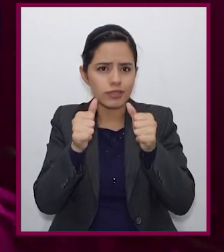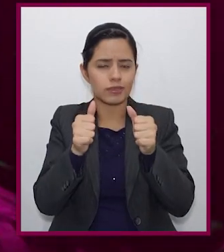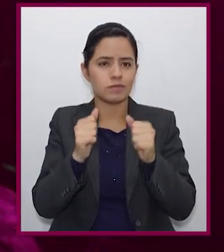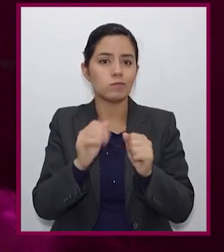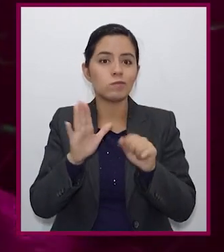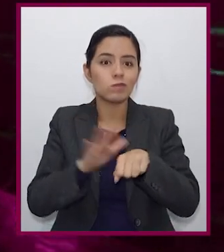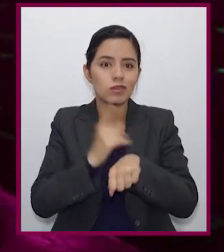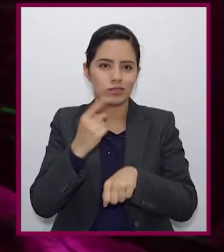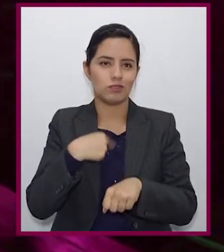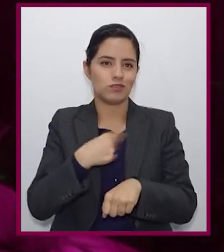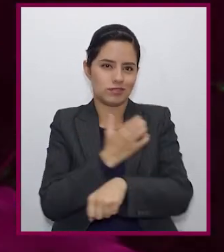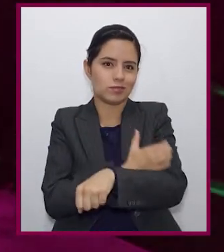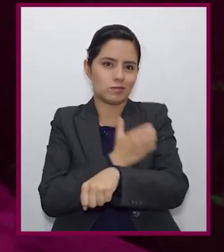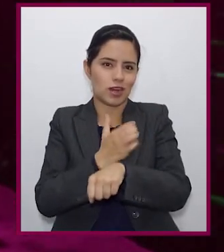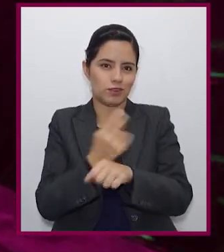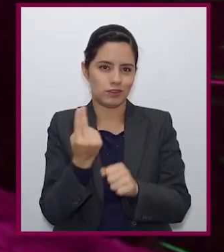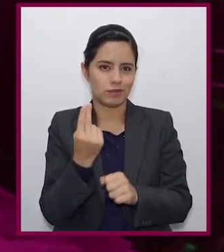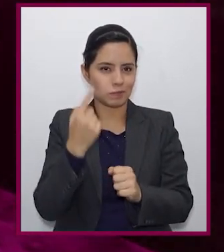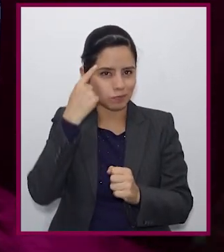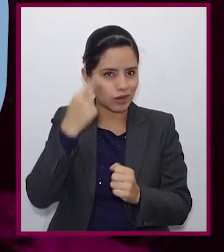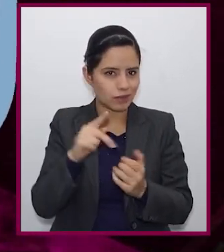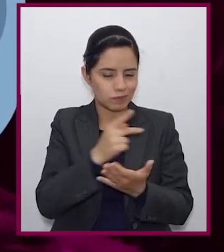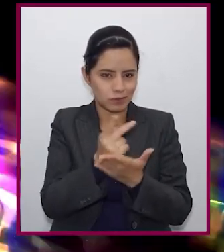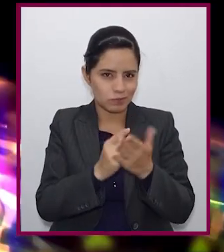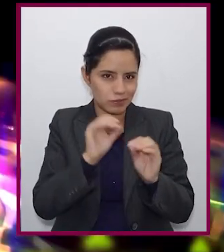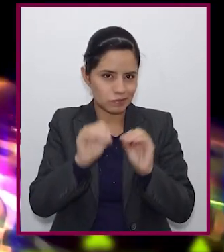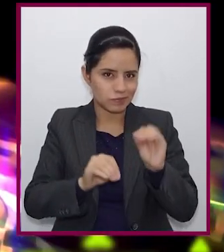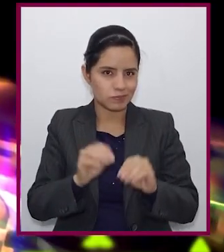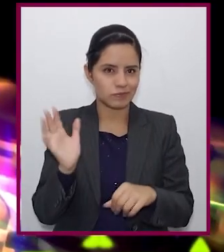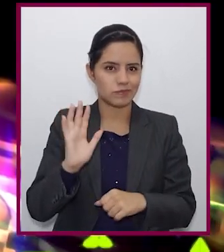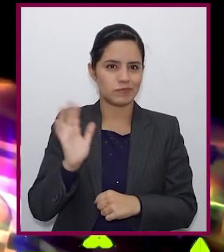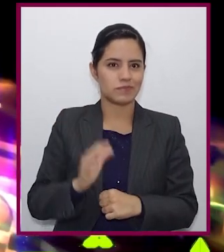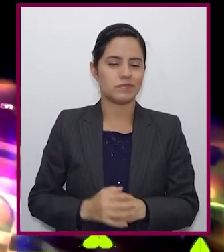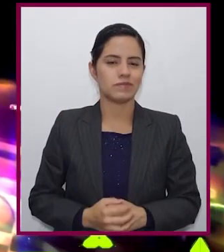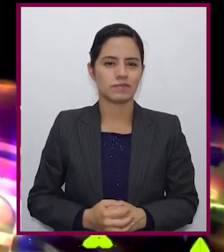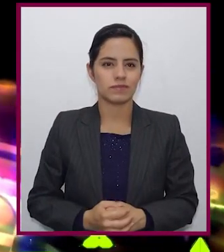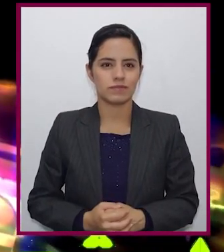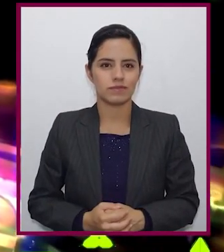pues necesito colegas para programar. Saludos.